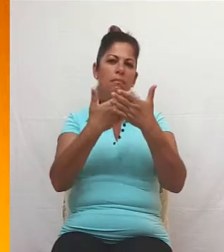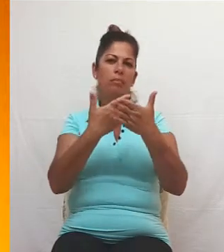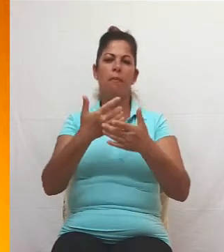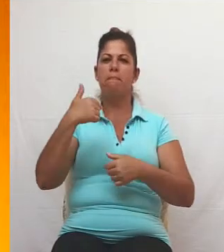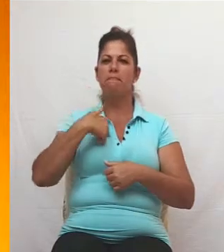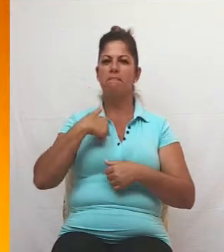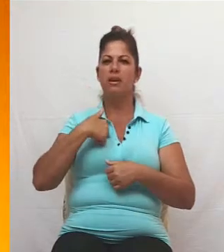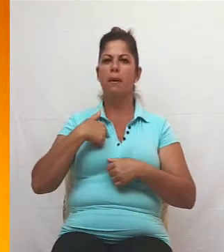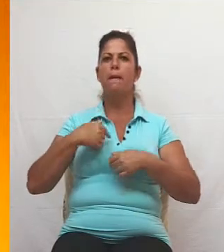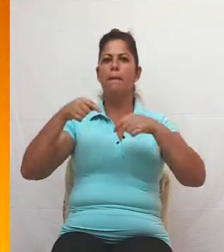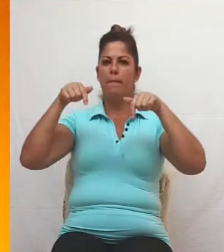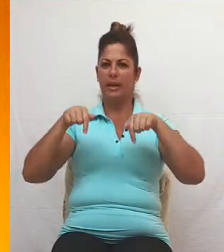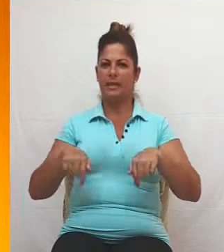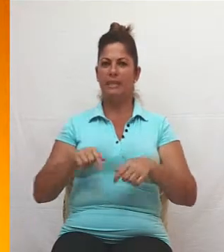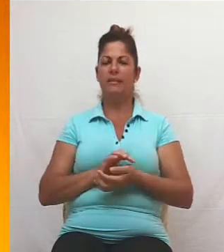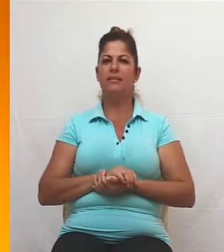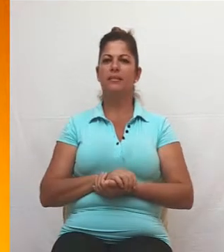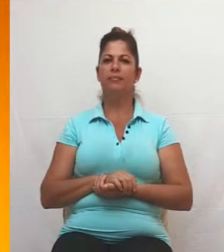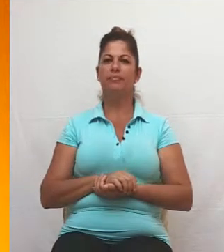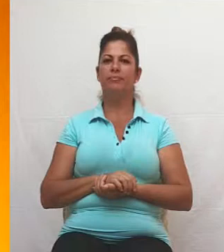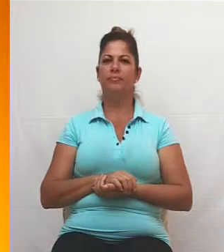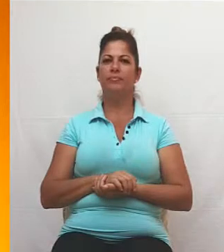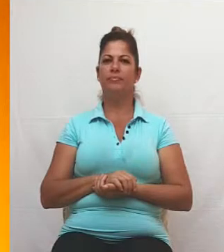como experimento mi presencia